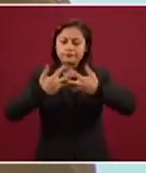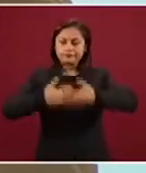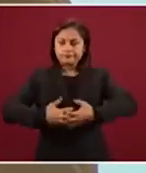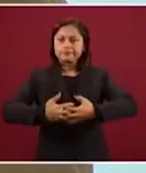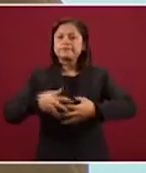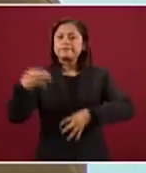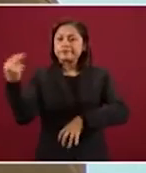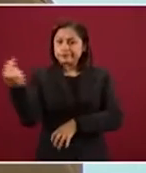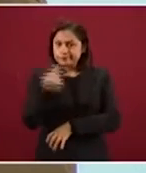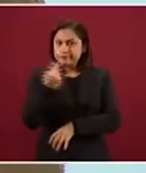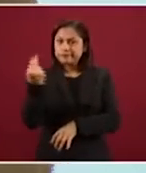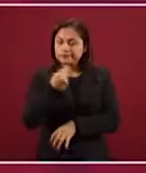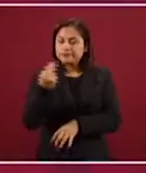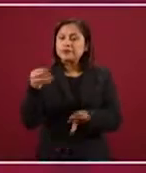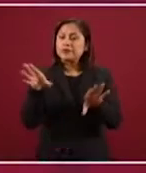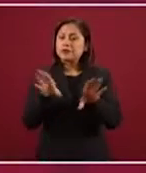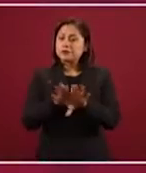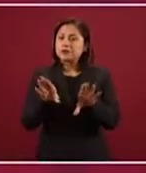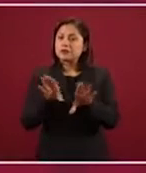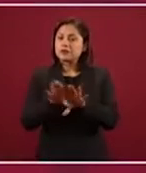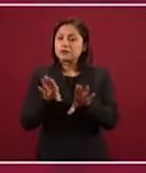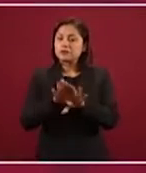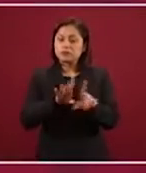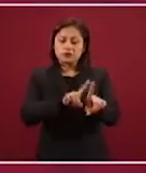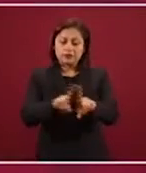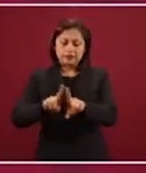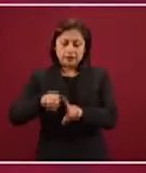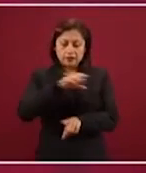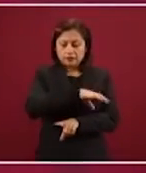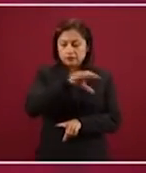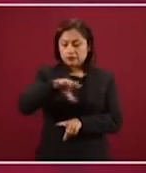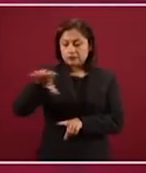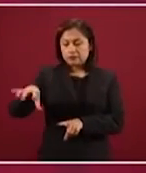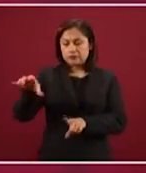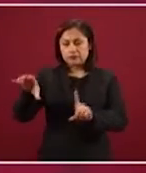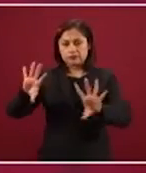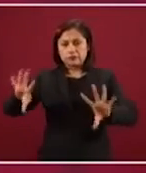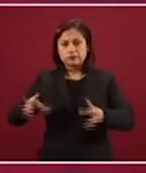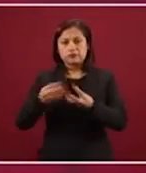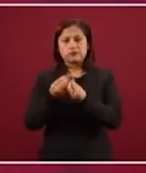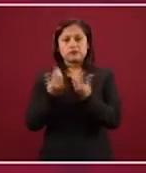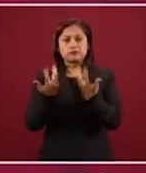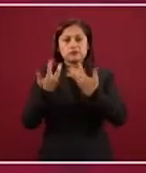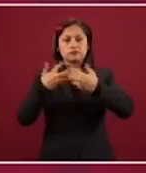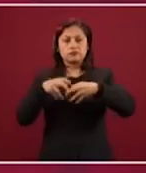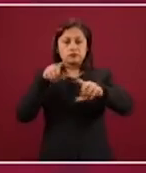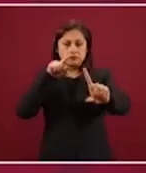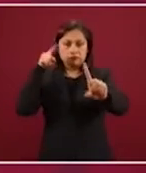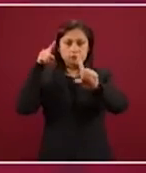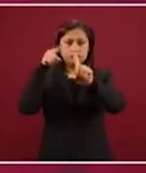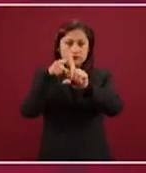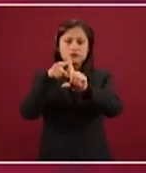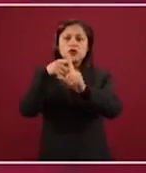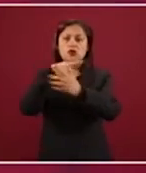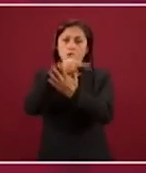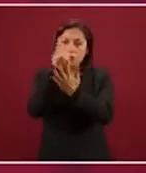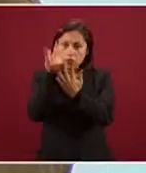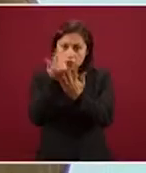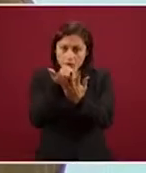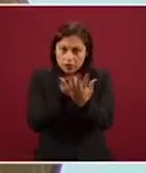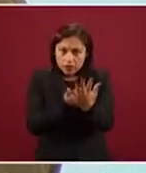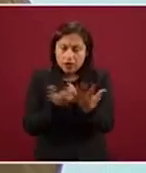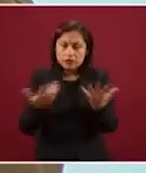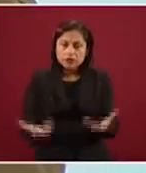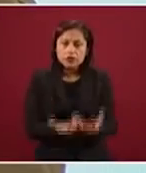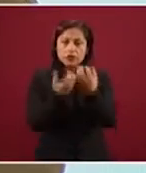necesitamos bordar entre los diferentes sectores para avanzar realmente en un proyecto que rescate a la región del